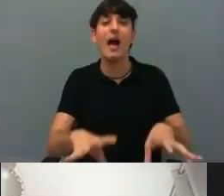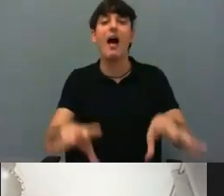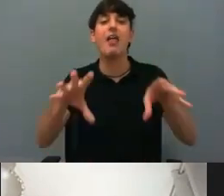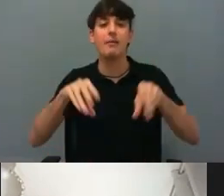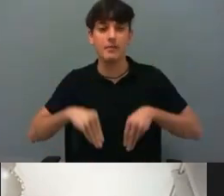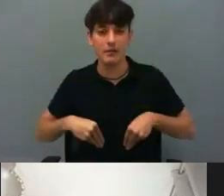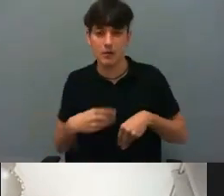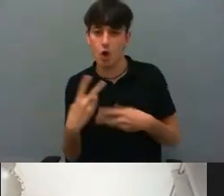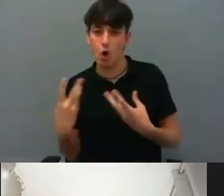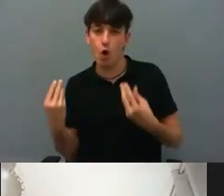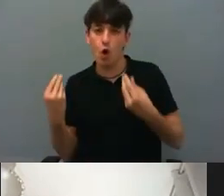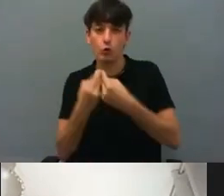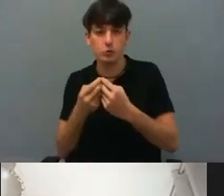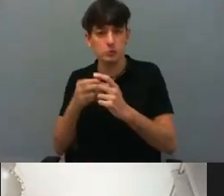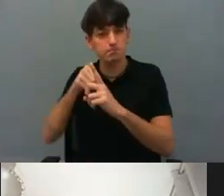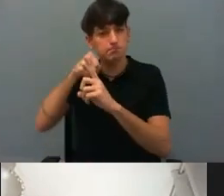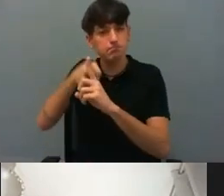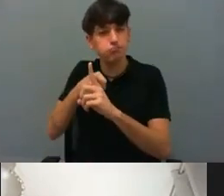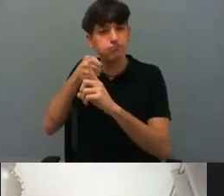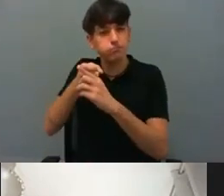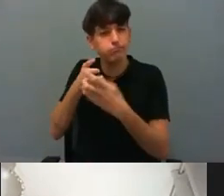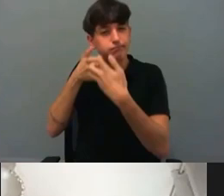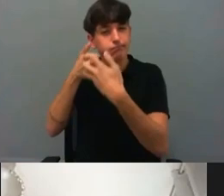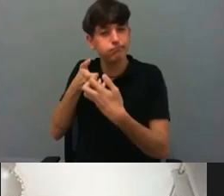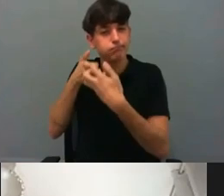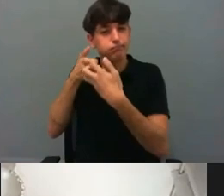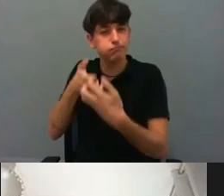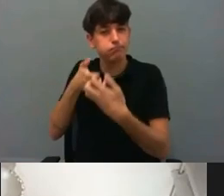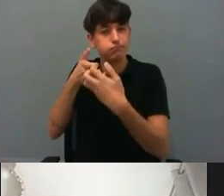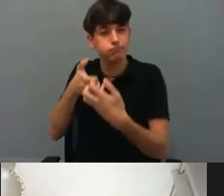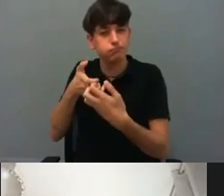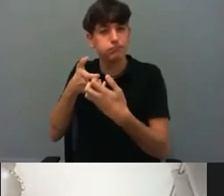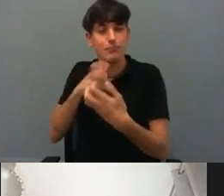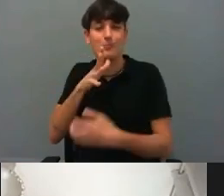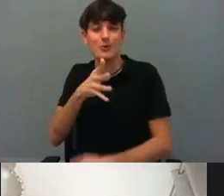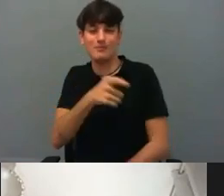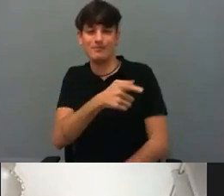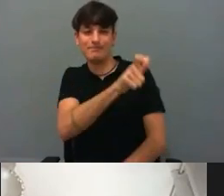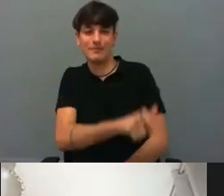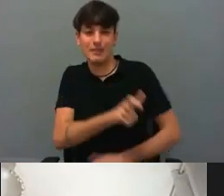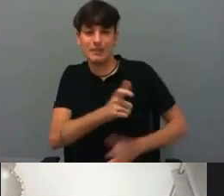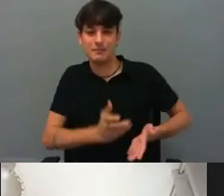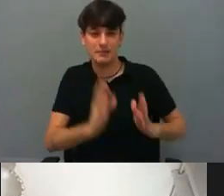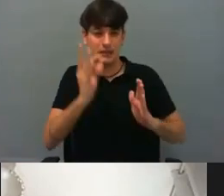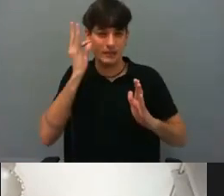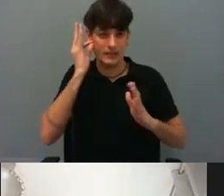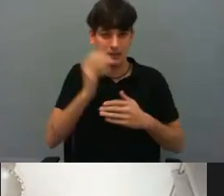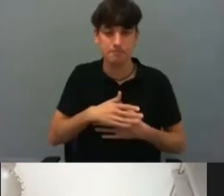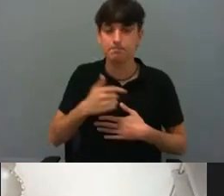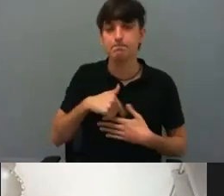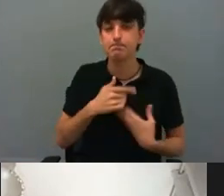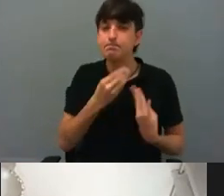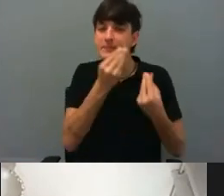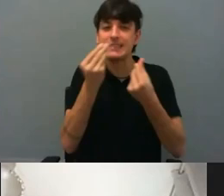ella. El instinto maternal lleva a la madre a ver más allá de lo que pueda ver el padre. Yo creo que